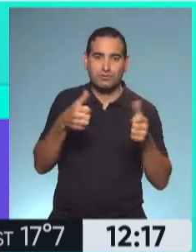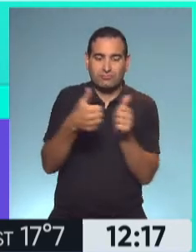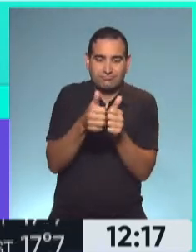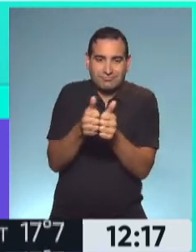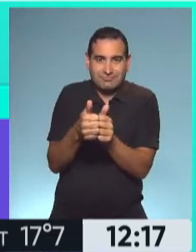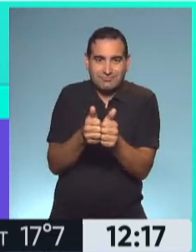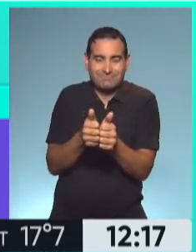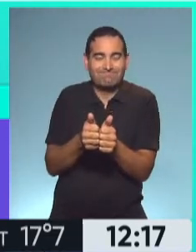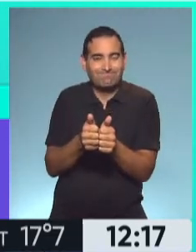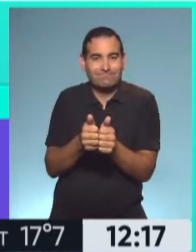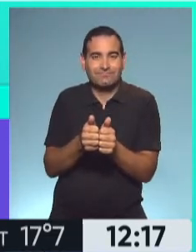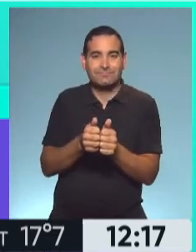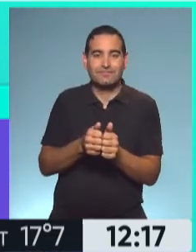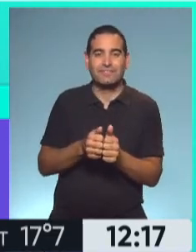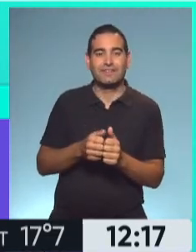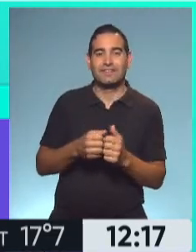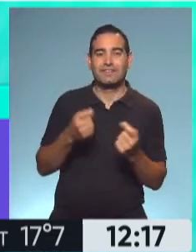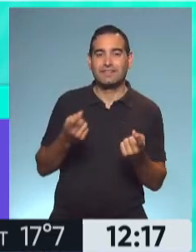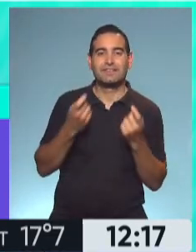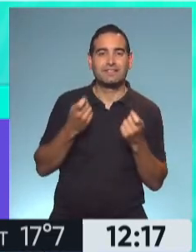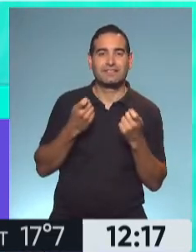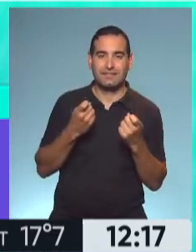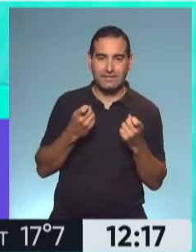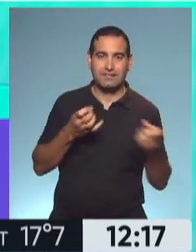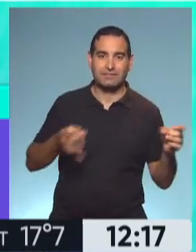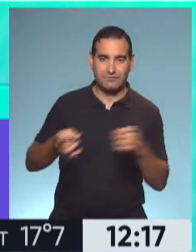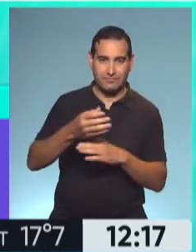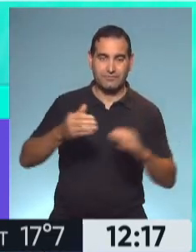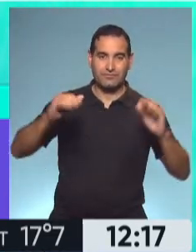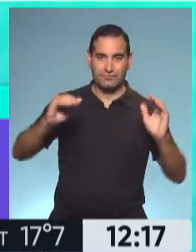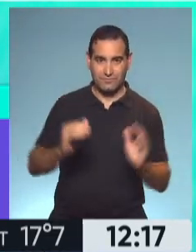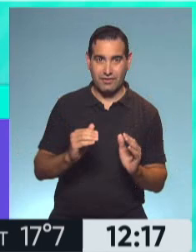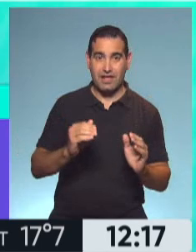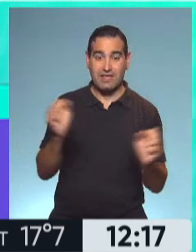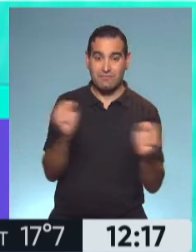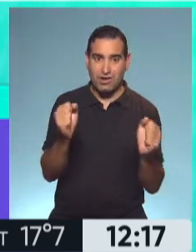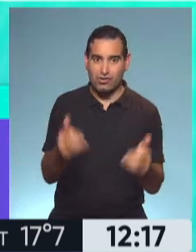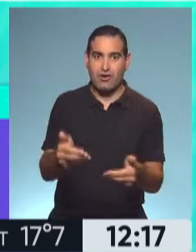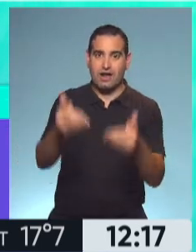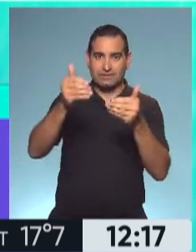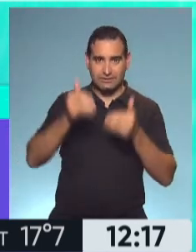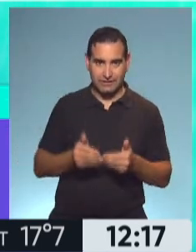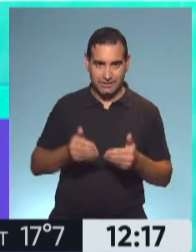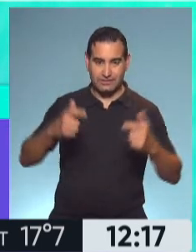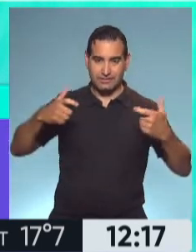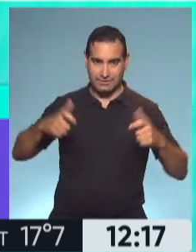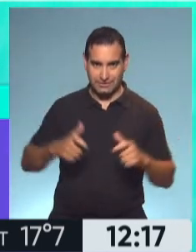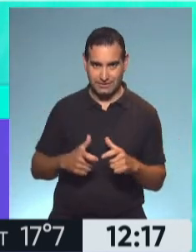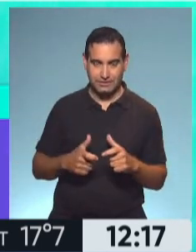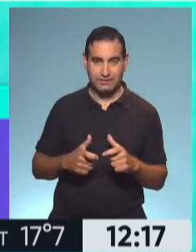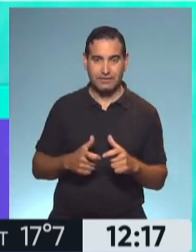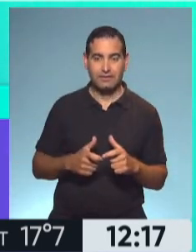próxima. Entonces, realmente tenemos que tratar de bajar los casos antes de que empiece el invierno y también